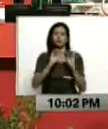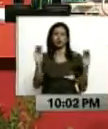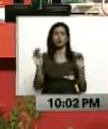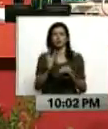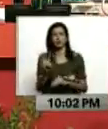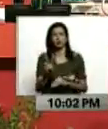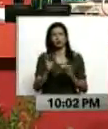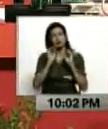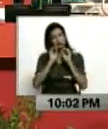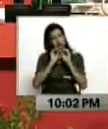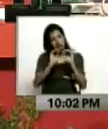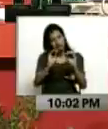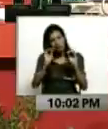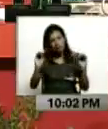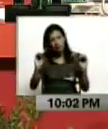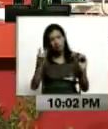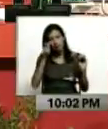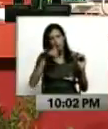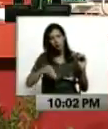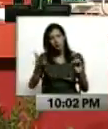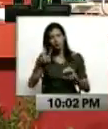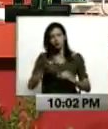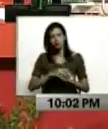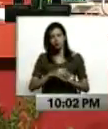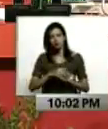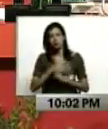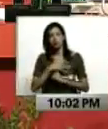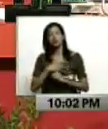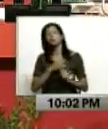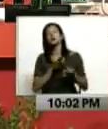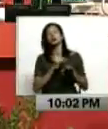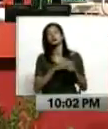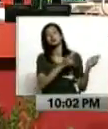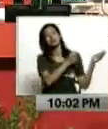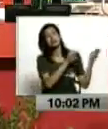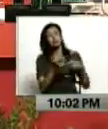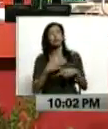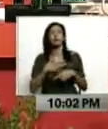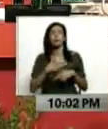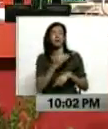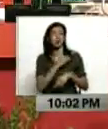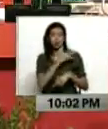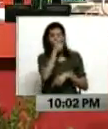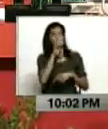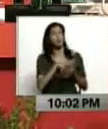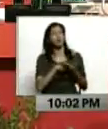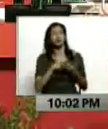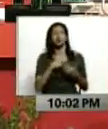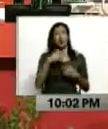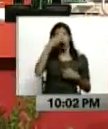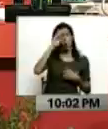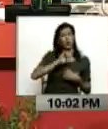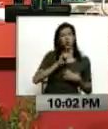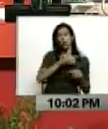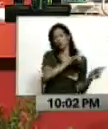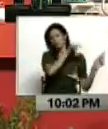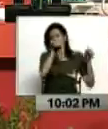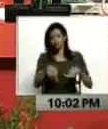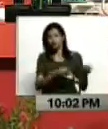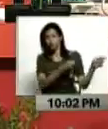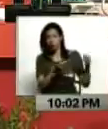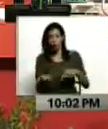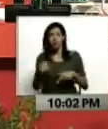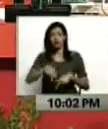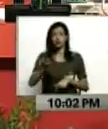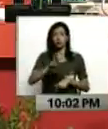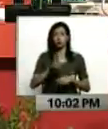llame para Venezuela porque quería morir aquí en Venezuela decir Adios aquí en Venezuela